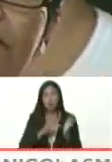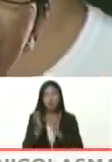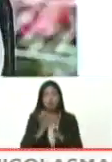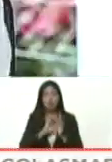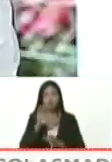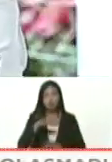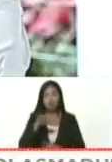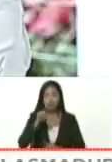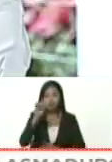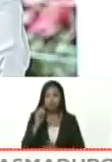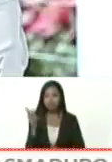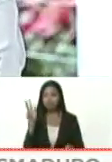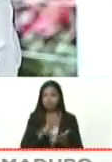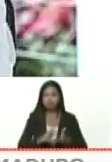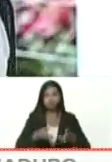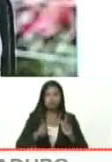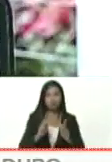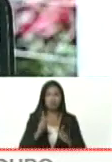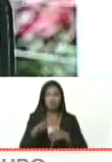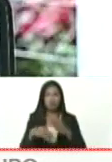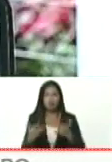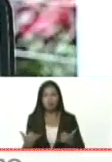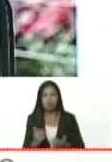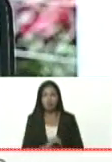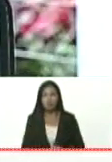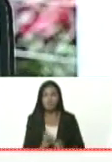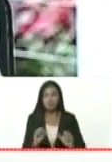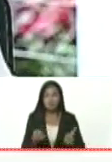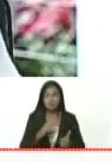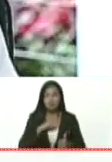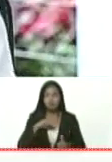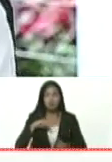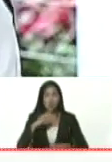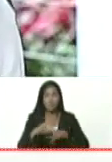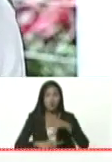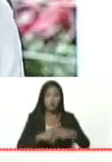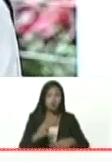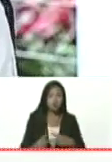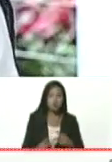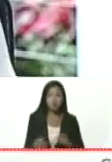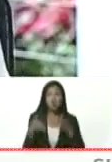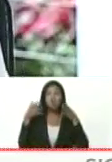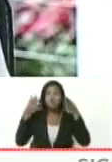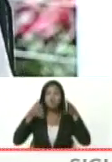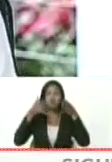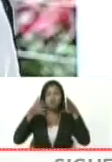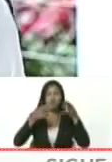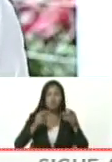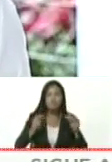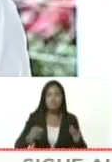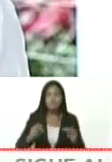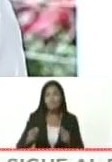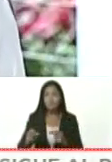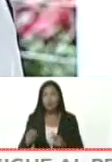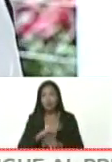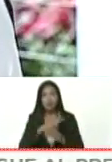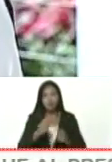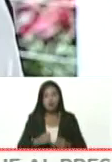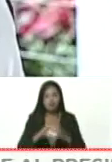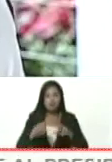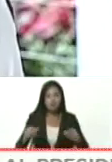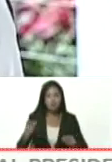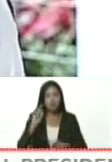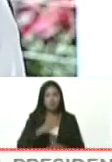donde usted autorizó la ofensiva comunal, iniciamos un proceso de formación y de activación de las fuerzas en el